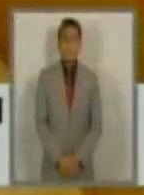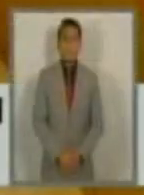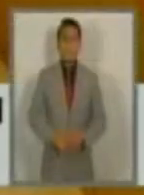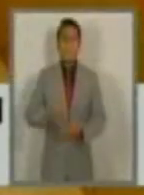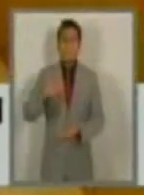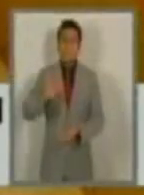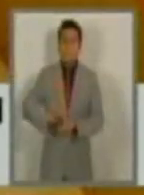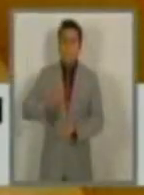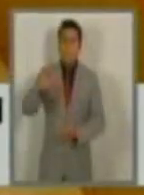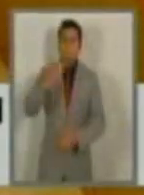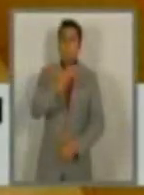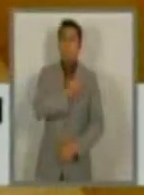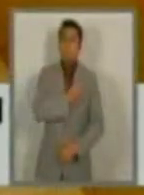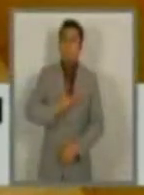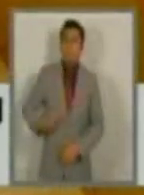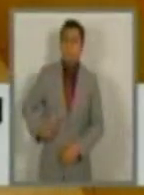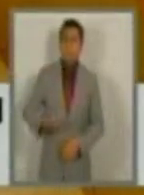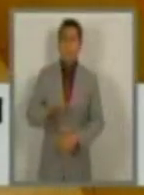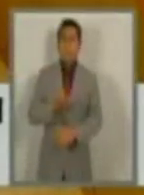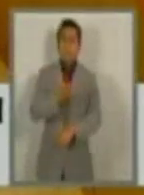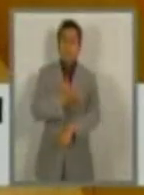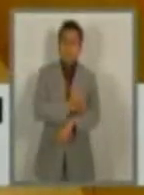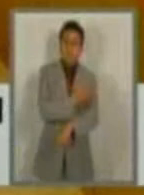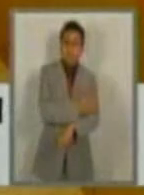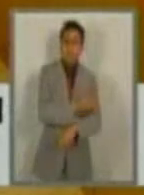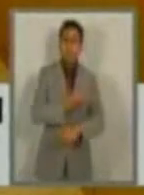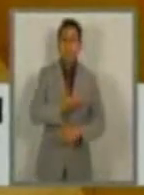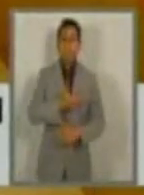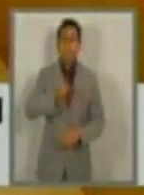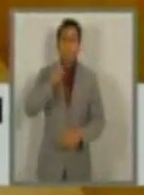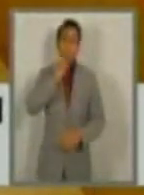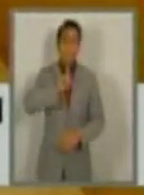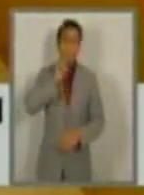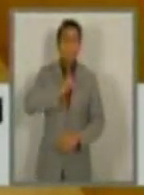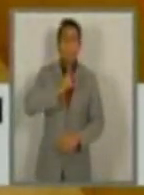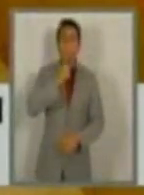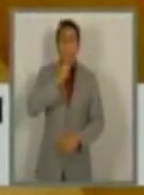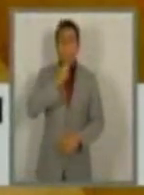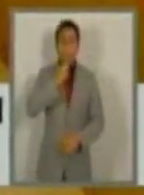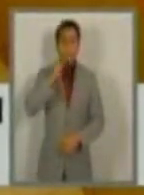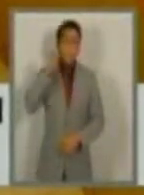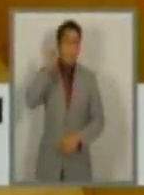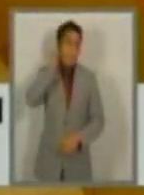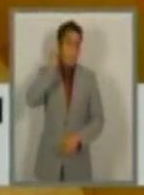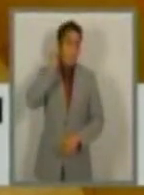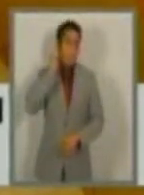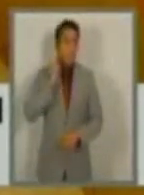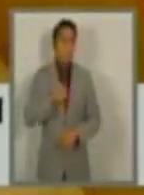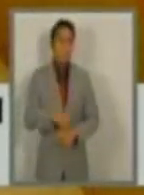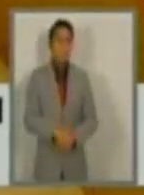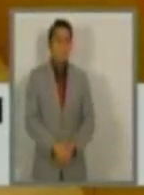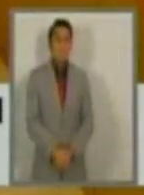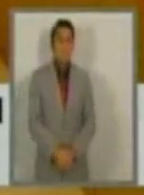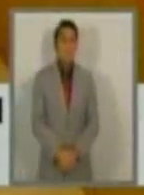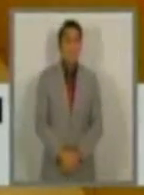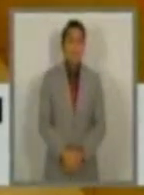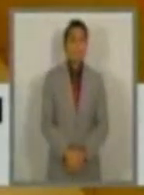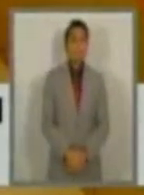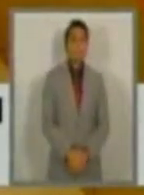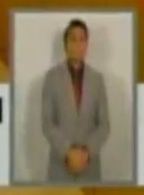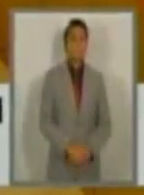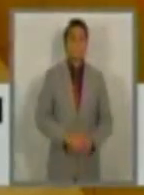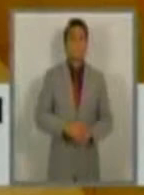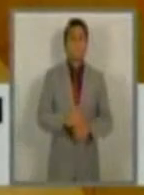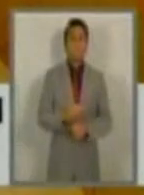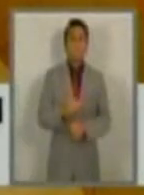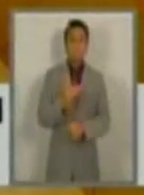compañeras, compañeros, diputados, senadores, pues esto es como precisamente el vaso,